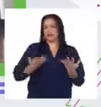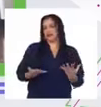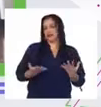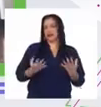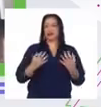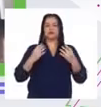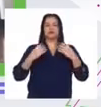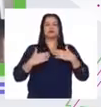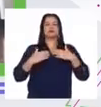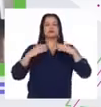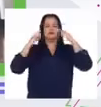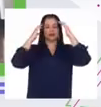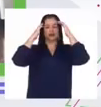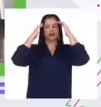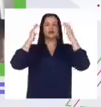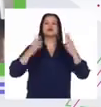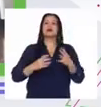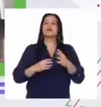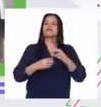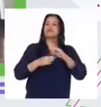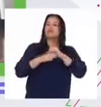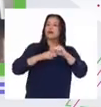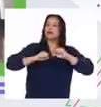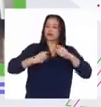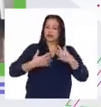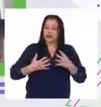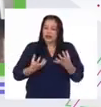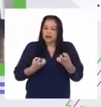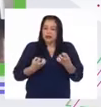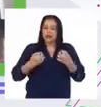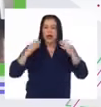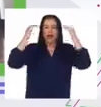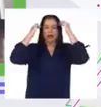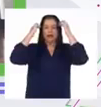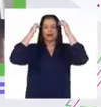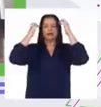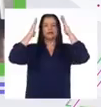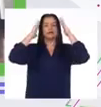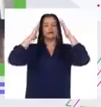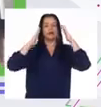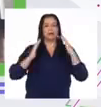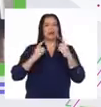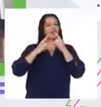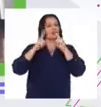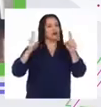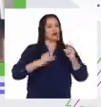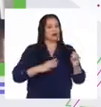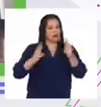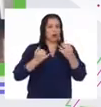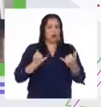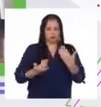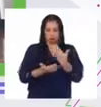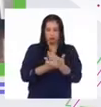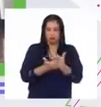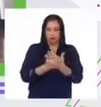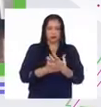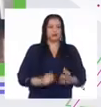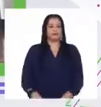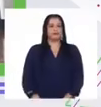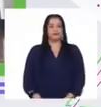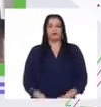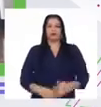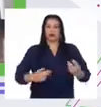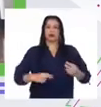es una práctica donde buscamos calmar la mente de distintas formas. El día de hoy vamos a probar esta de aquí. Tomamos